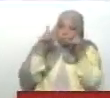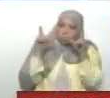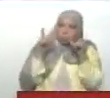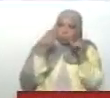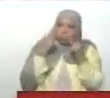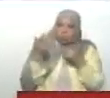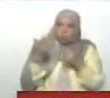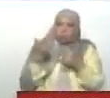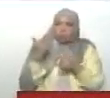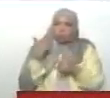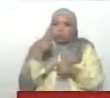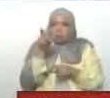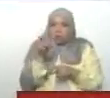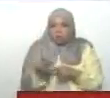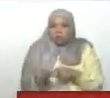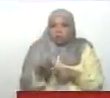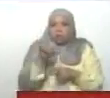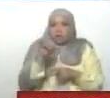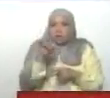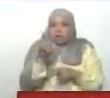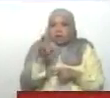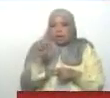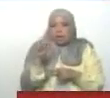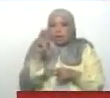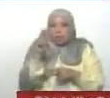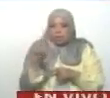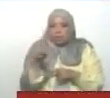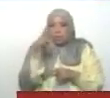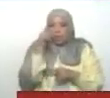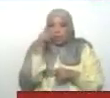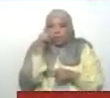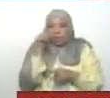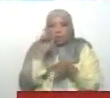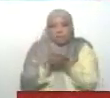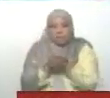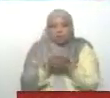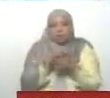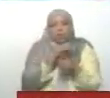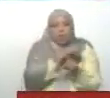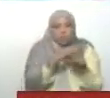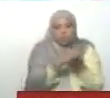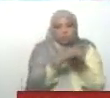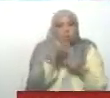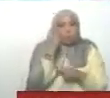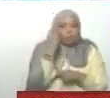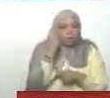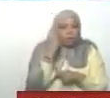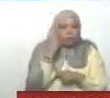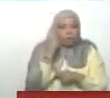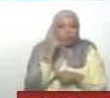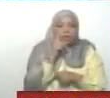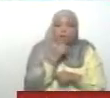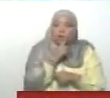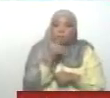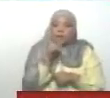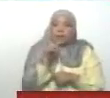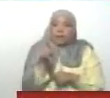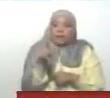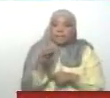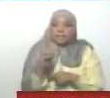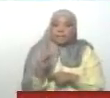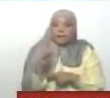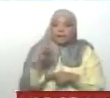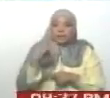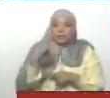mundo. Yo se lo decía a Iván Pérez Rossi y a Pacheco en estos días que estábamos hablando. Les decía que mucha gente en el mundo,